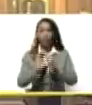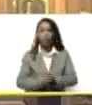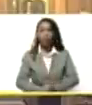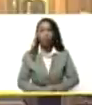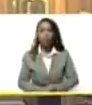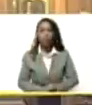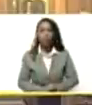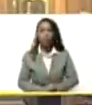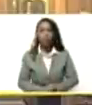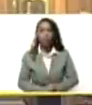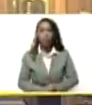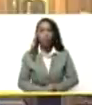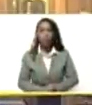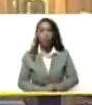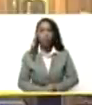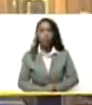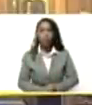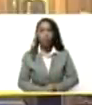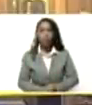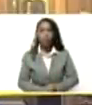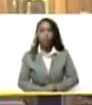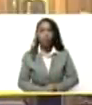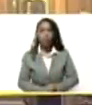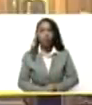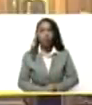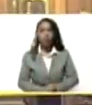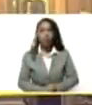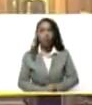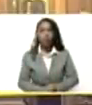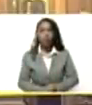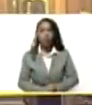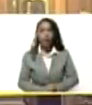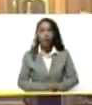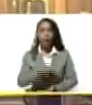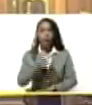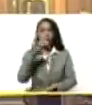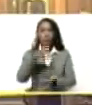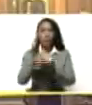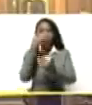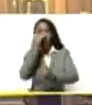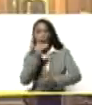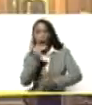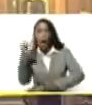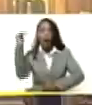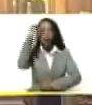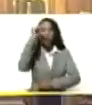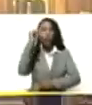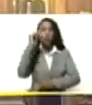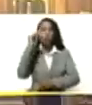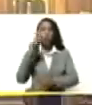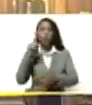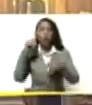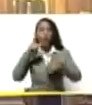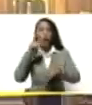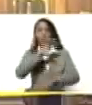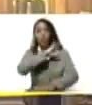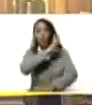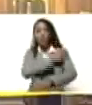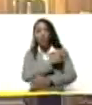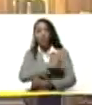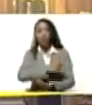político bastante equilibrado pudiéramos decir ahora completada con las